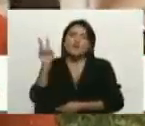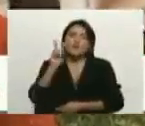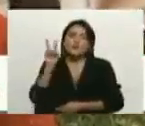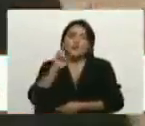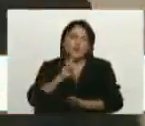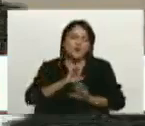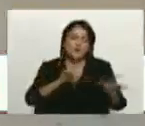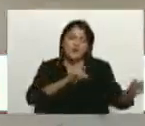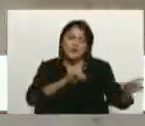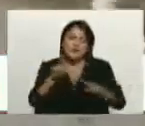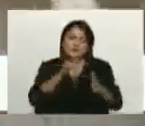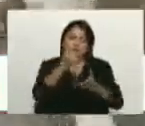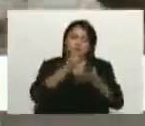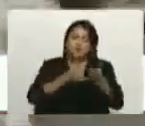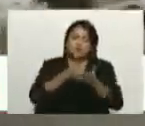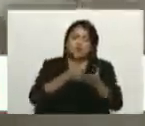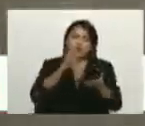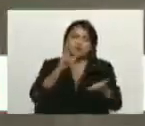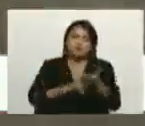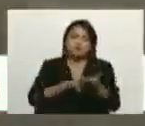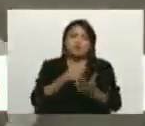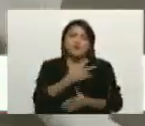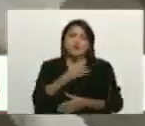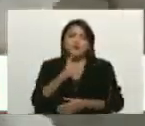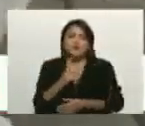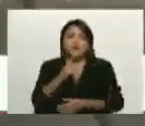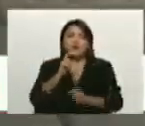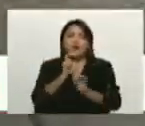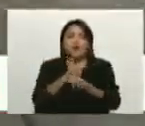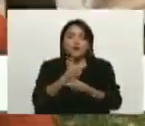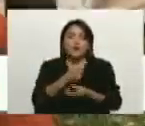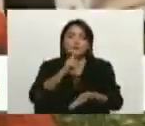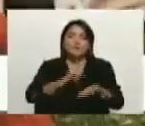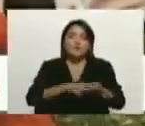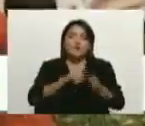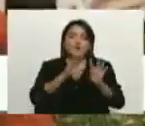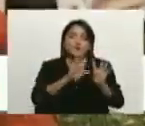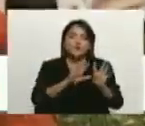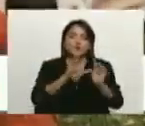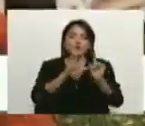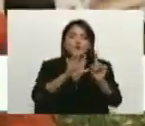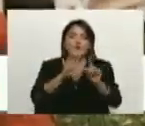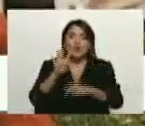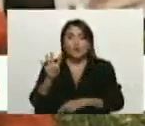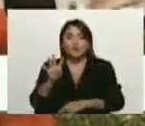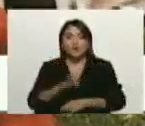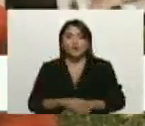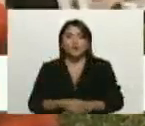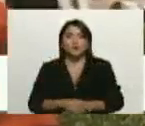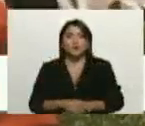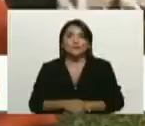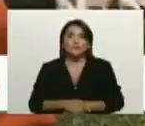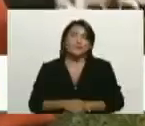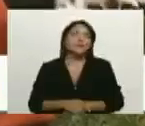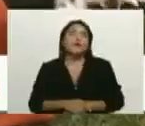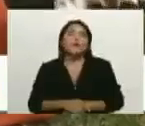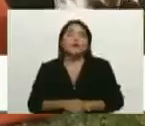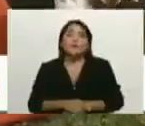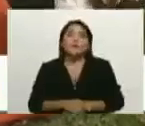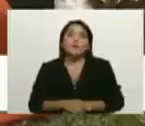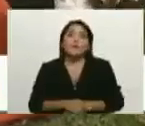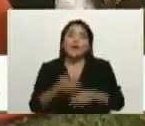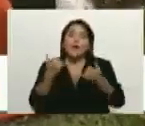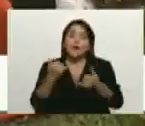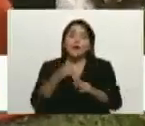en la Gaceta Oficial el 31 de agosto de 1964 y hoy en día pues estamos luchando